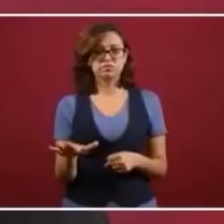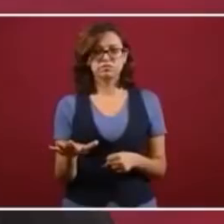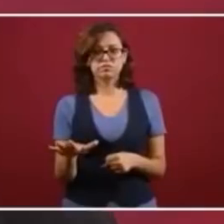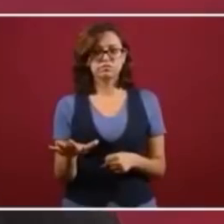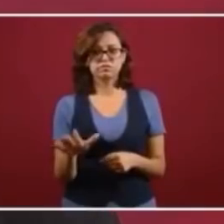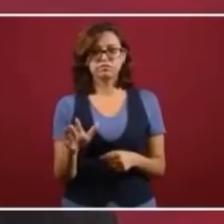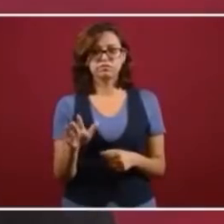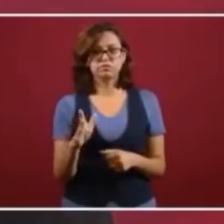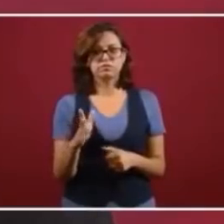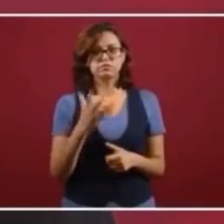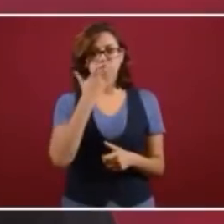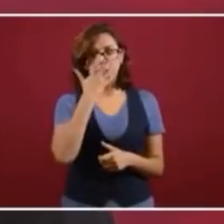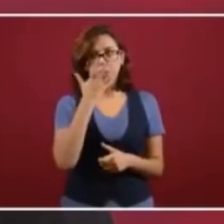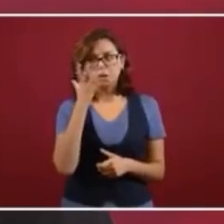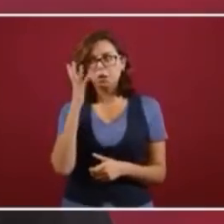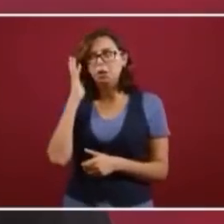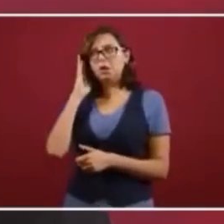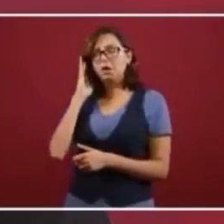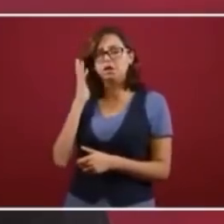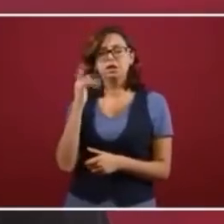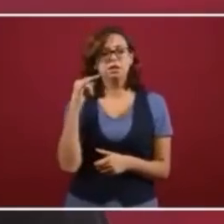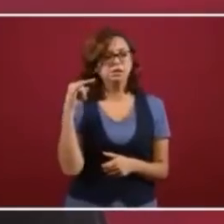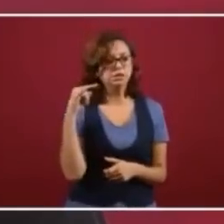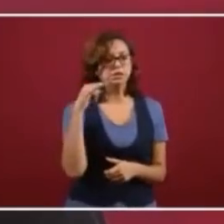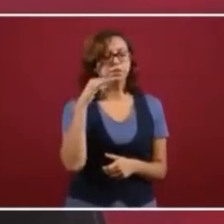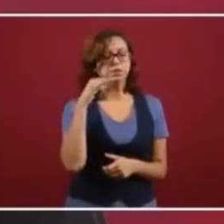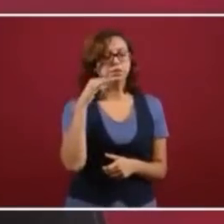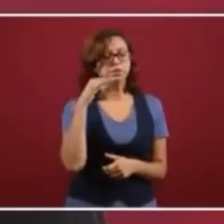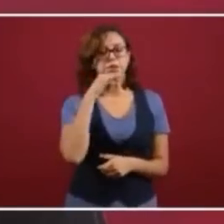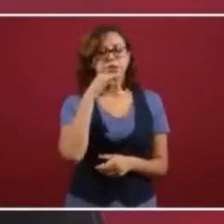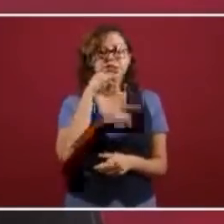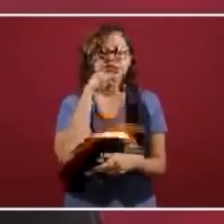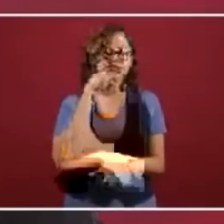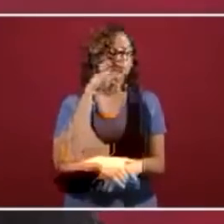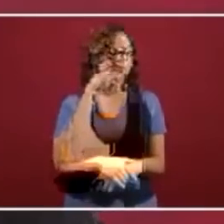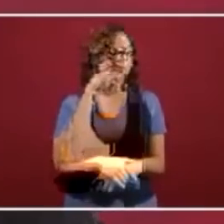el doble discurso, la hipocresía.